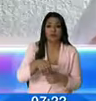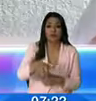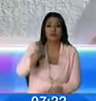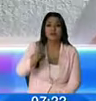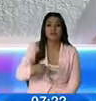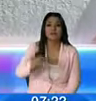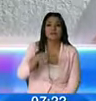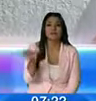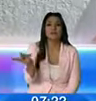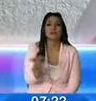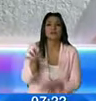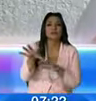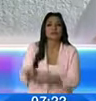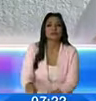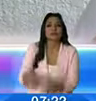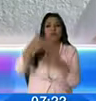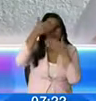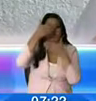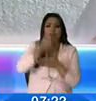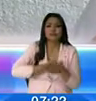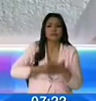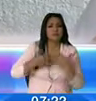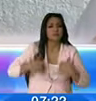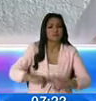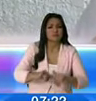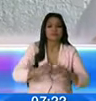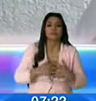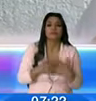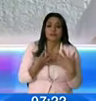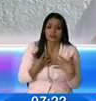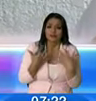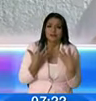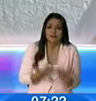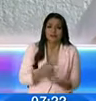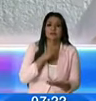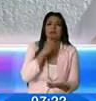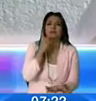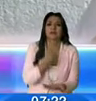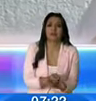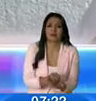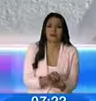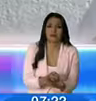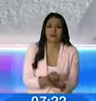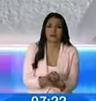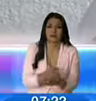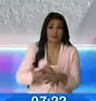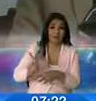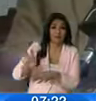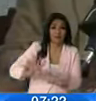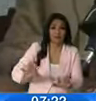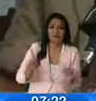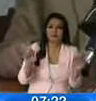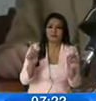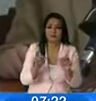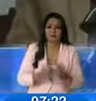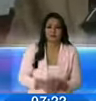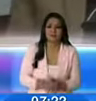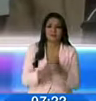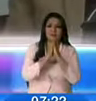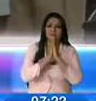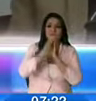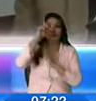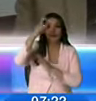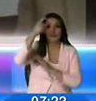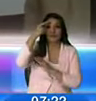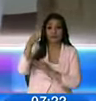Katy y Oscar. Vamos a seguir luchando, porque nosotros queremos que todo esto no quede en impunidad. Solicitaron al gobierno